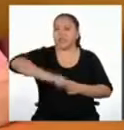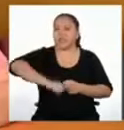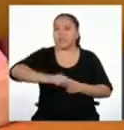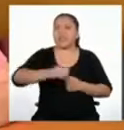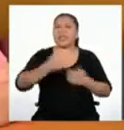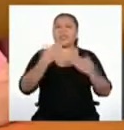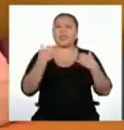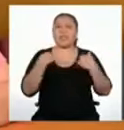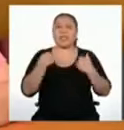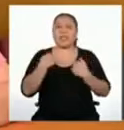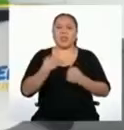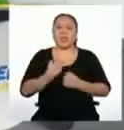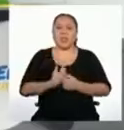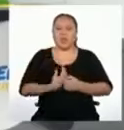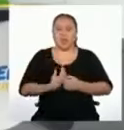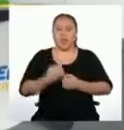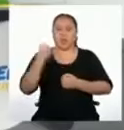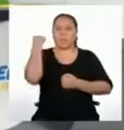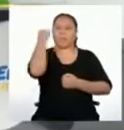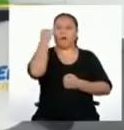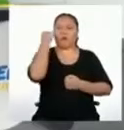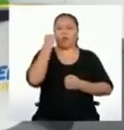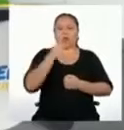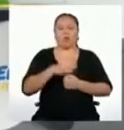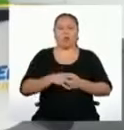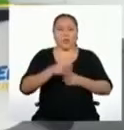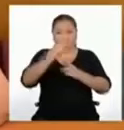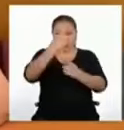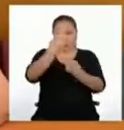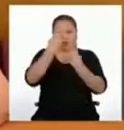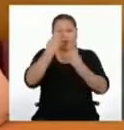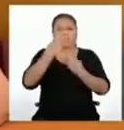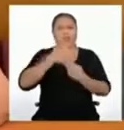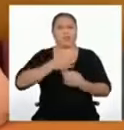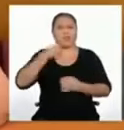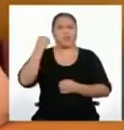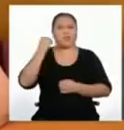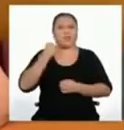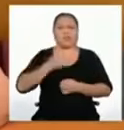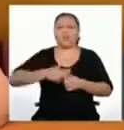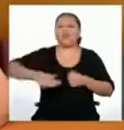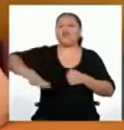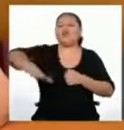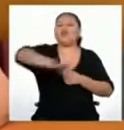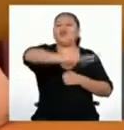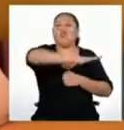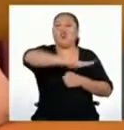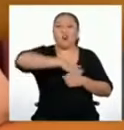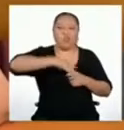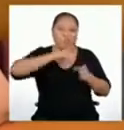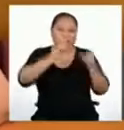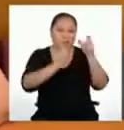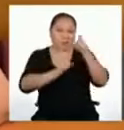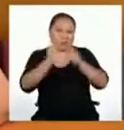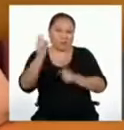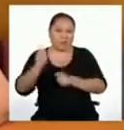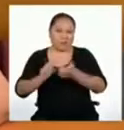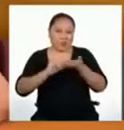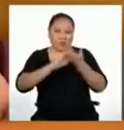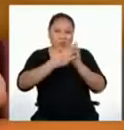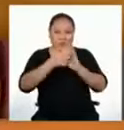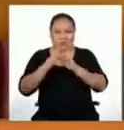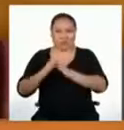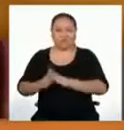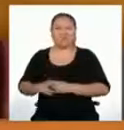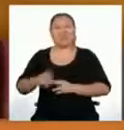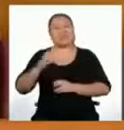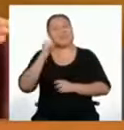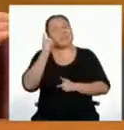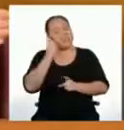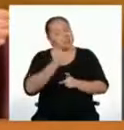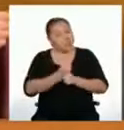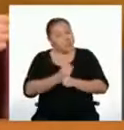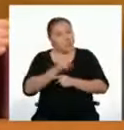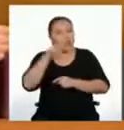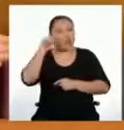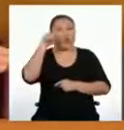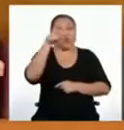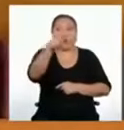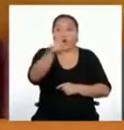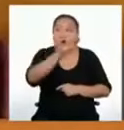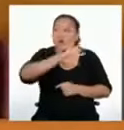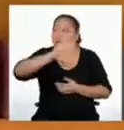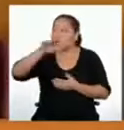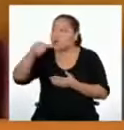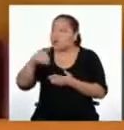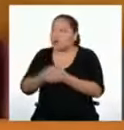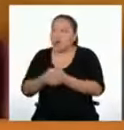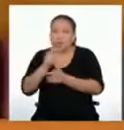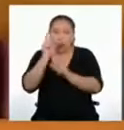valer sus derechos? Toda la ciudadanía. Exactamente. Tú y todas las personas